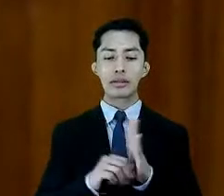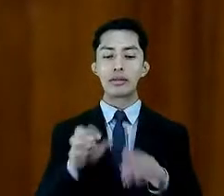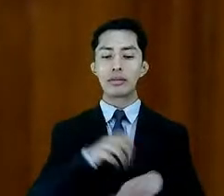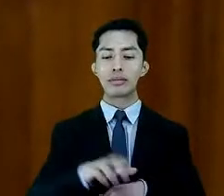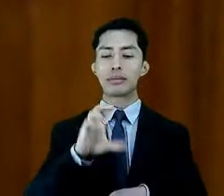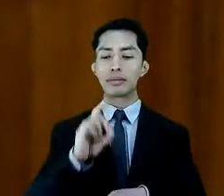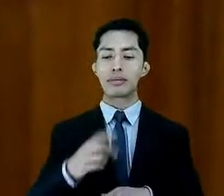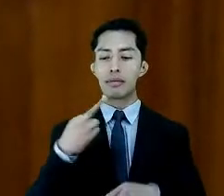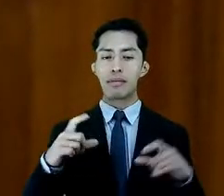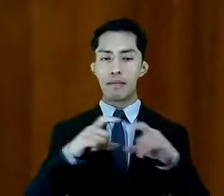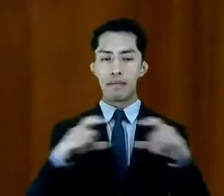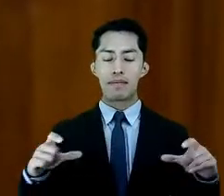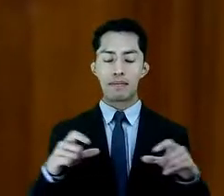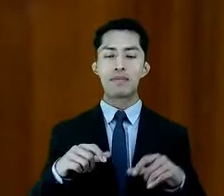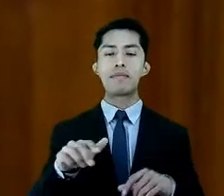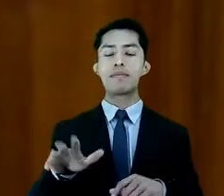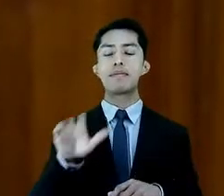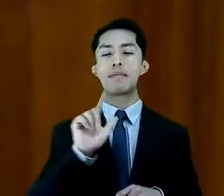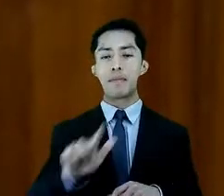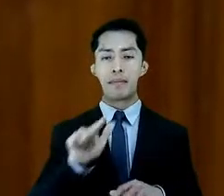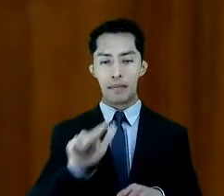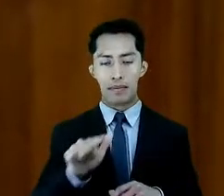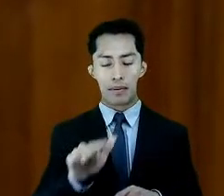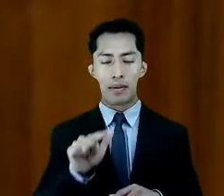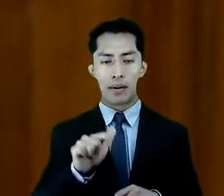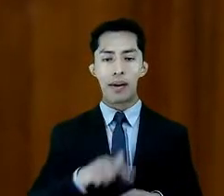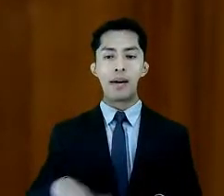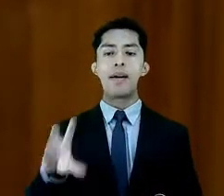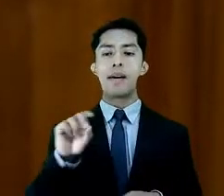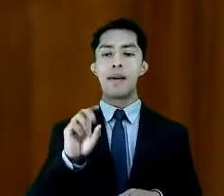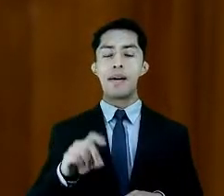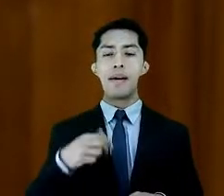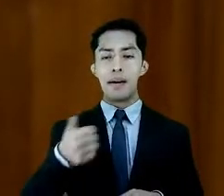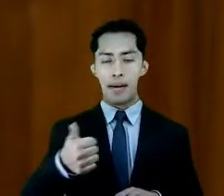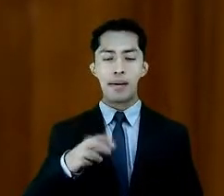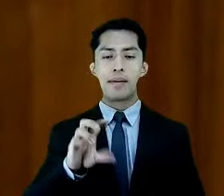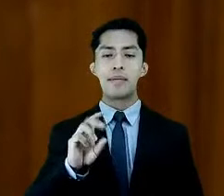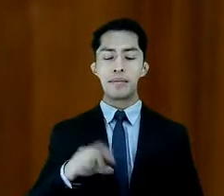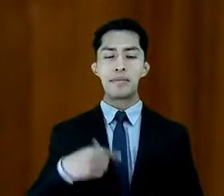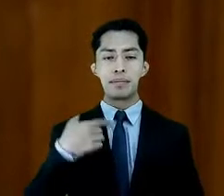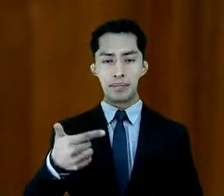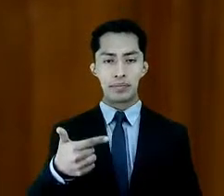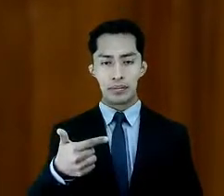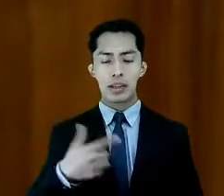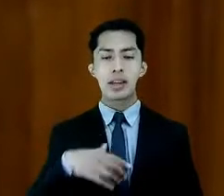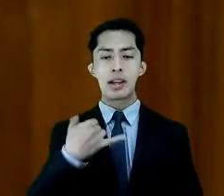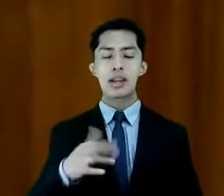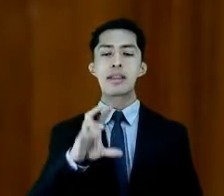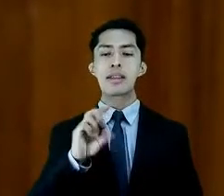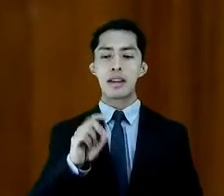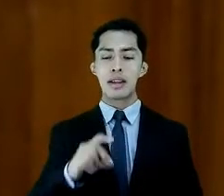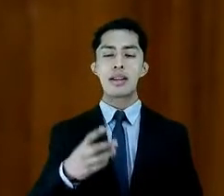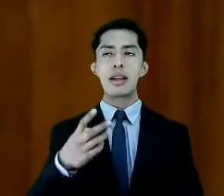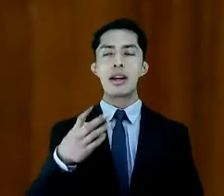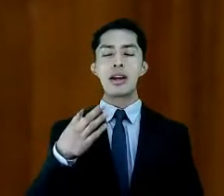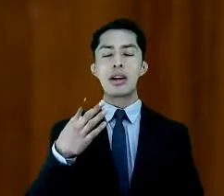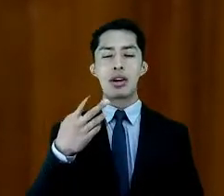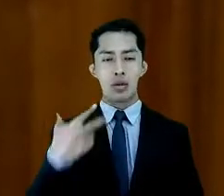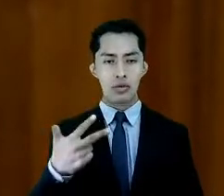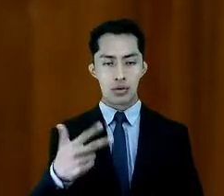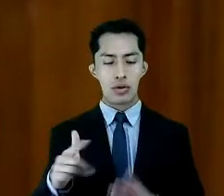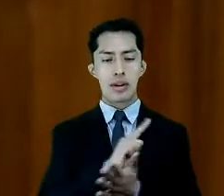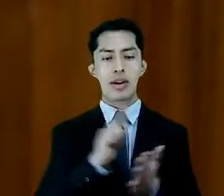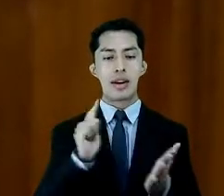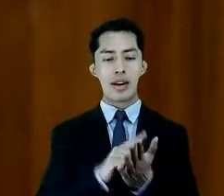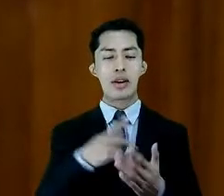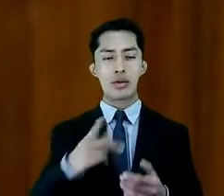32 en sus fracciones 17ª, 36ª y 37ª y 38ª de la Ley